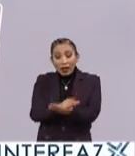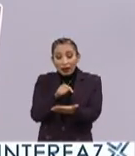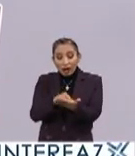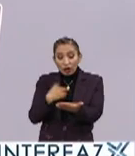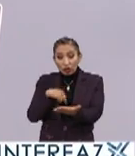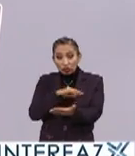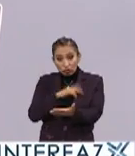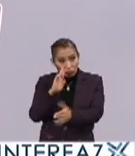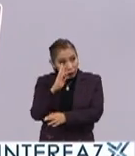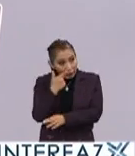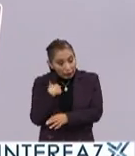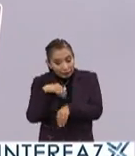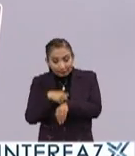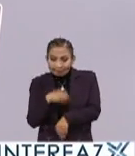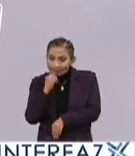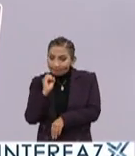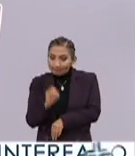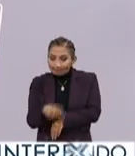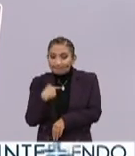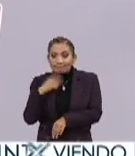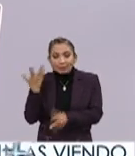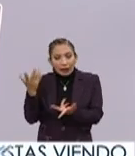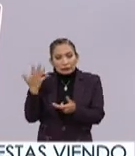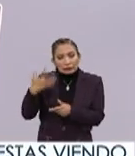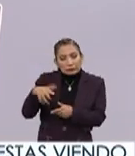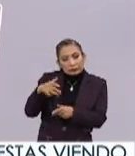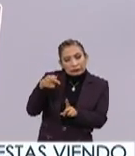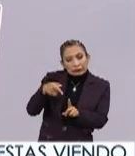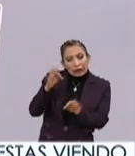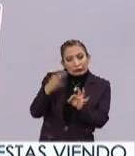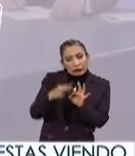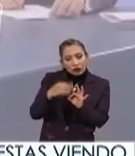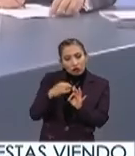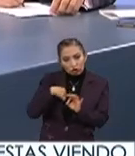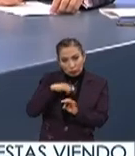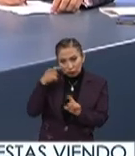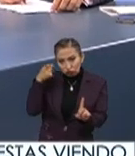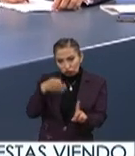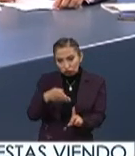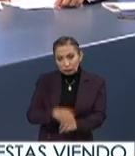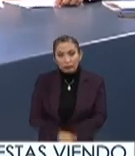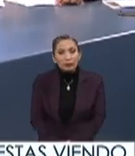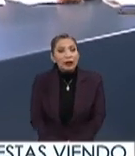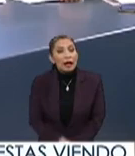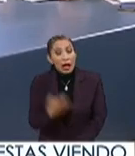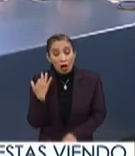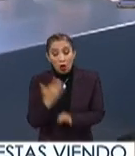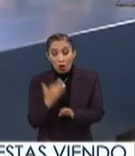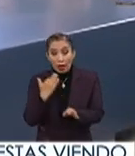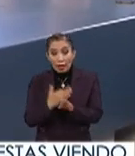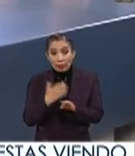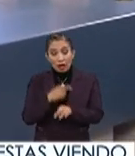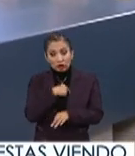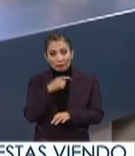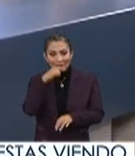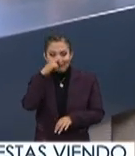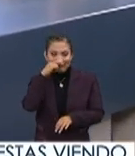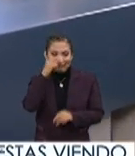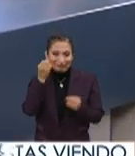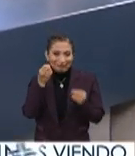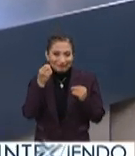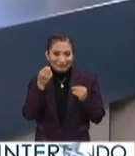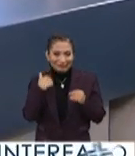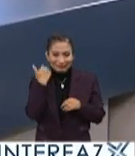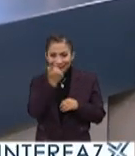que a nosotros nos ha obligado a ubicar exactamente que cumplamos con ese propósito. Y en este momento pues le debo presumir, muchos